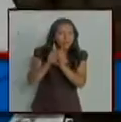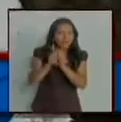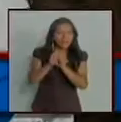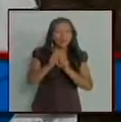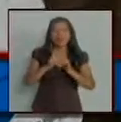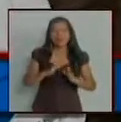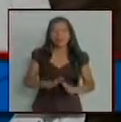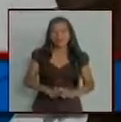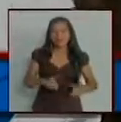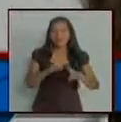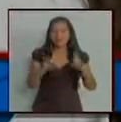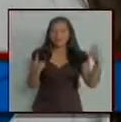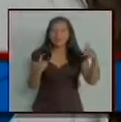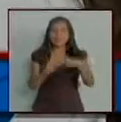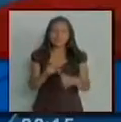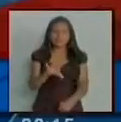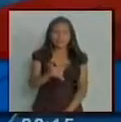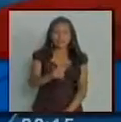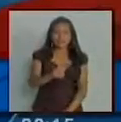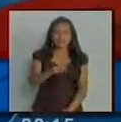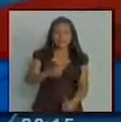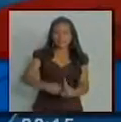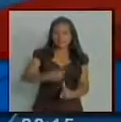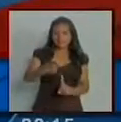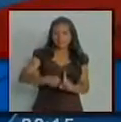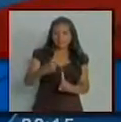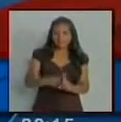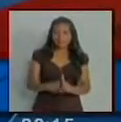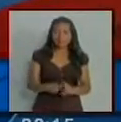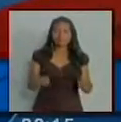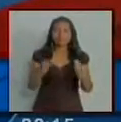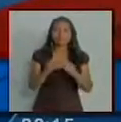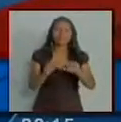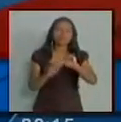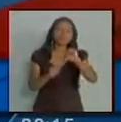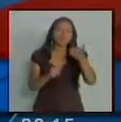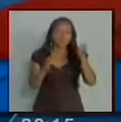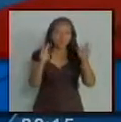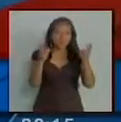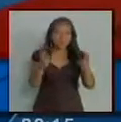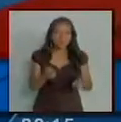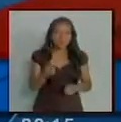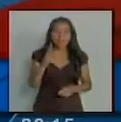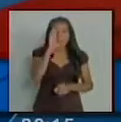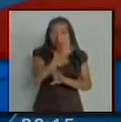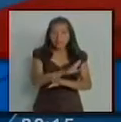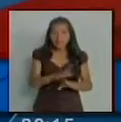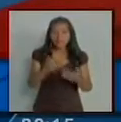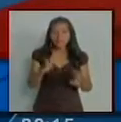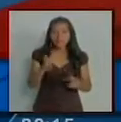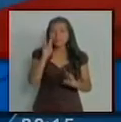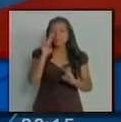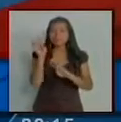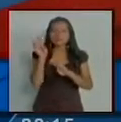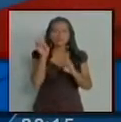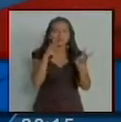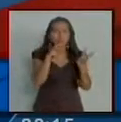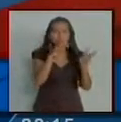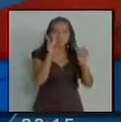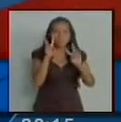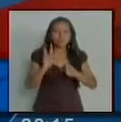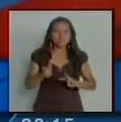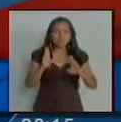los 6 meses es importante porque hay un momento en que se da lo que es el feedback auditivo. El niño empieza a prestar atención a las